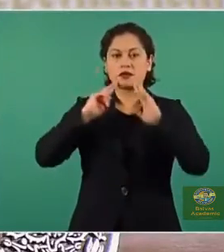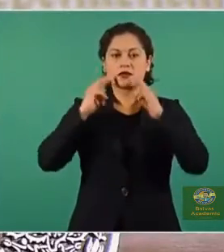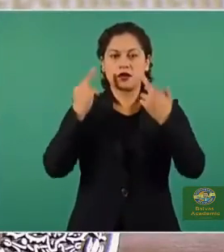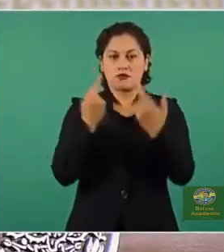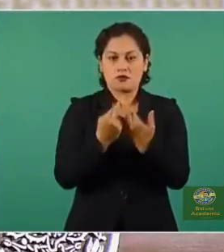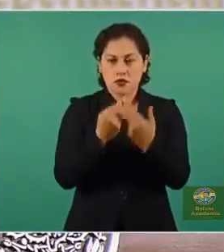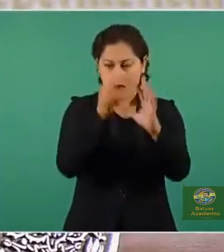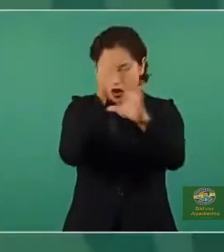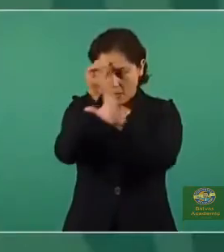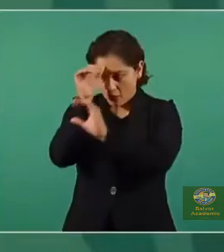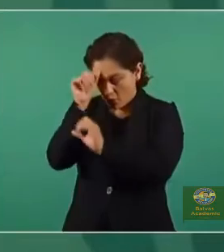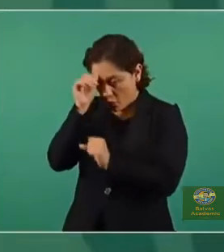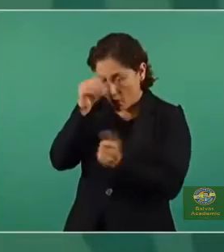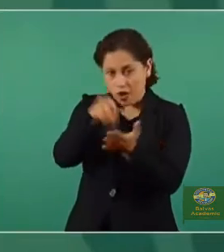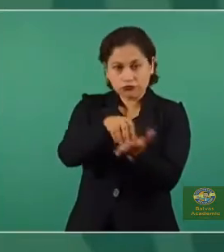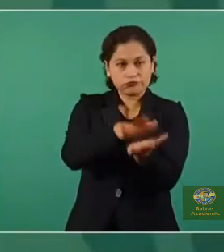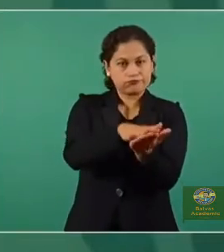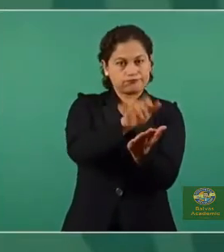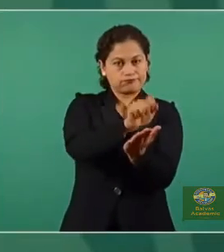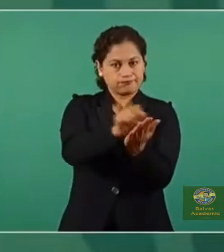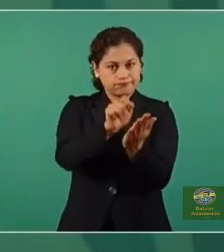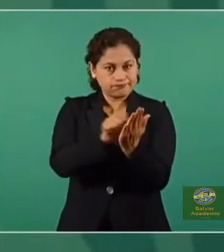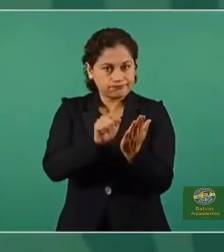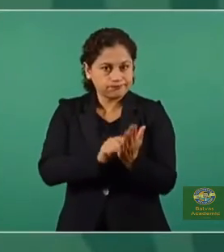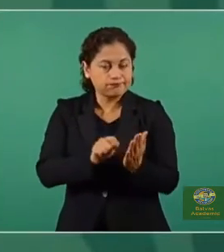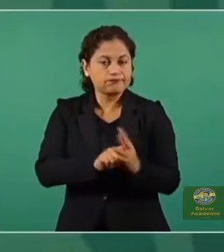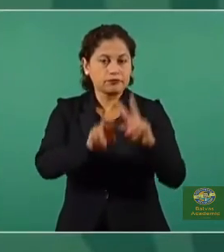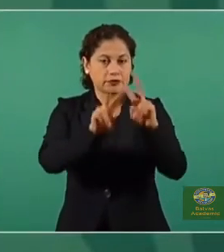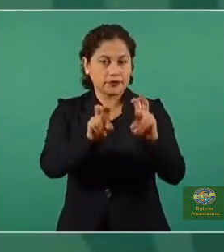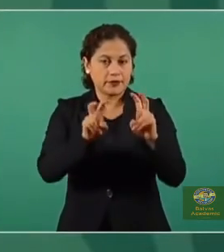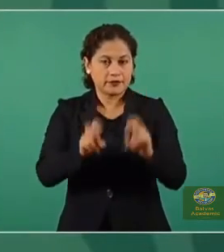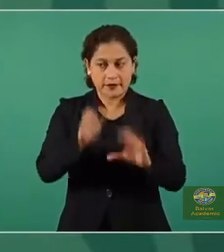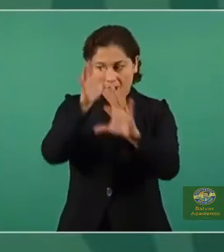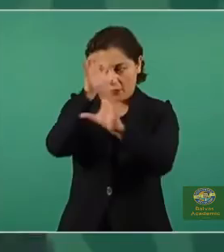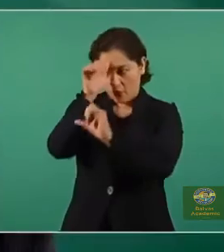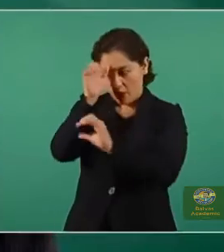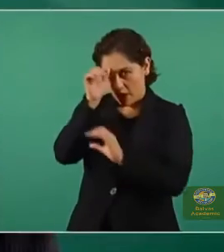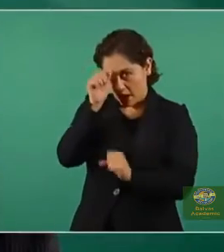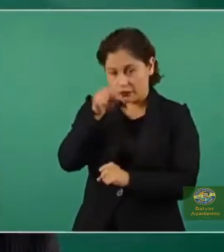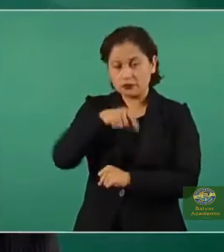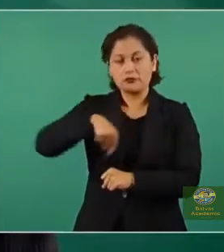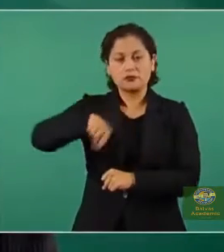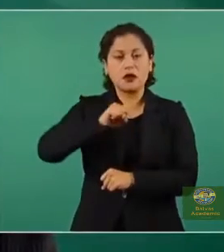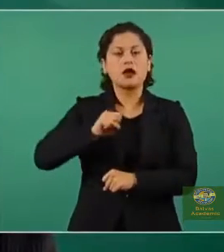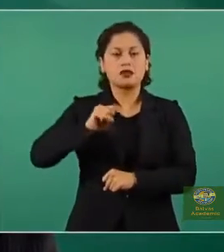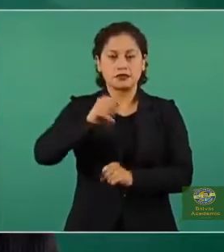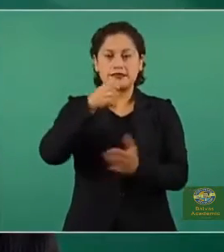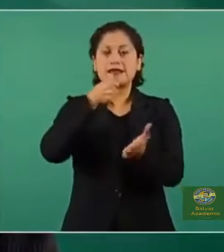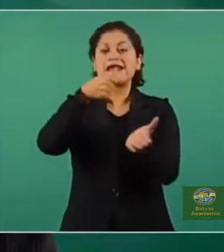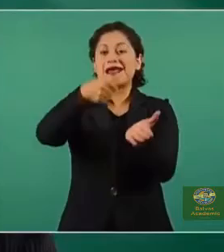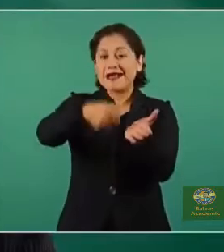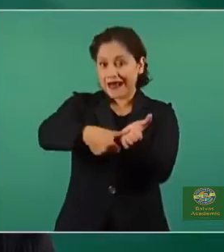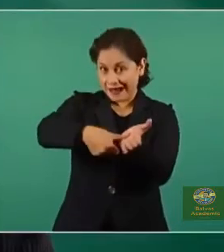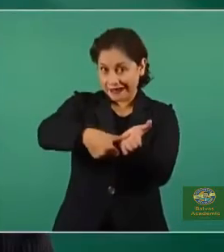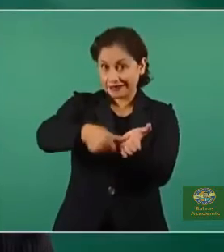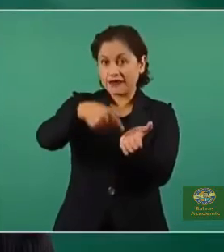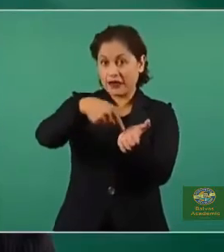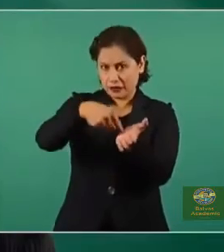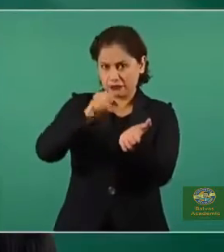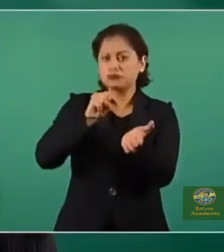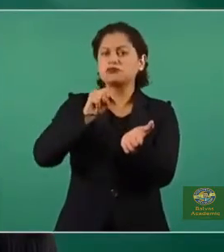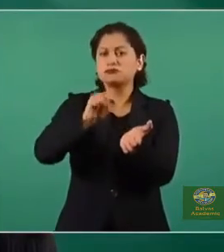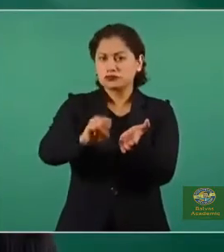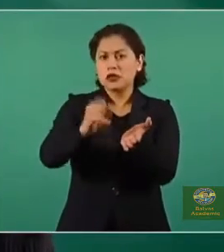viernes se estableció de que, bueno, sí se iba a considerar como una carta siempre y cuando se analizara que no fuera precisamente una